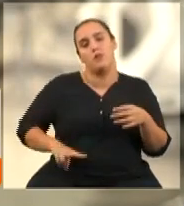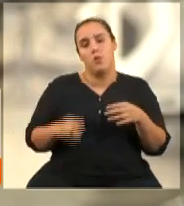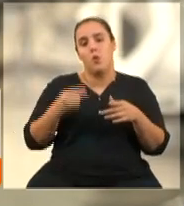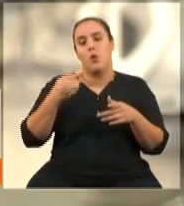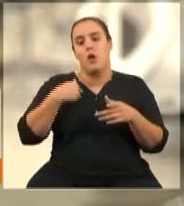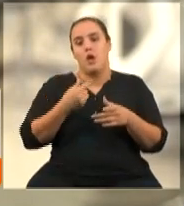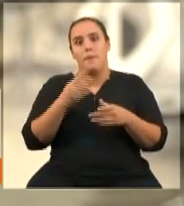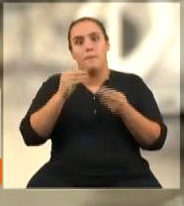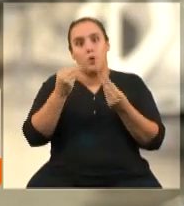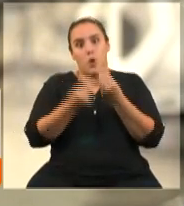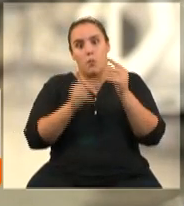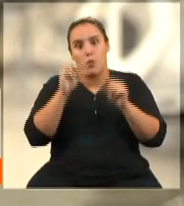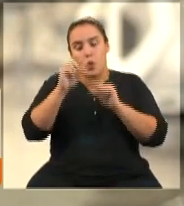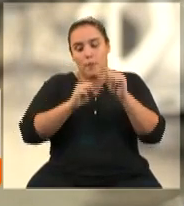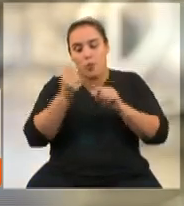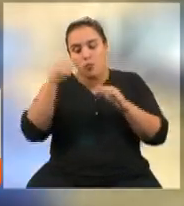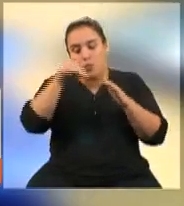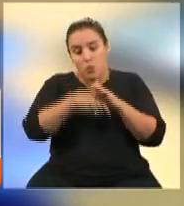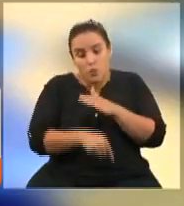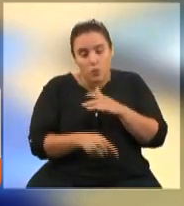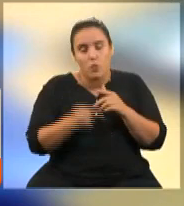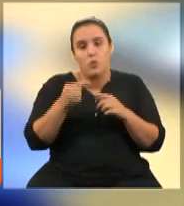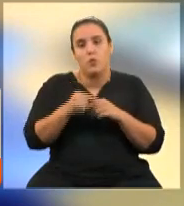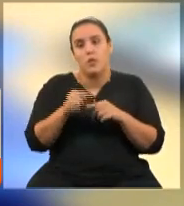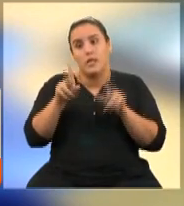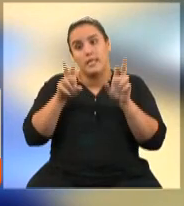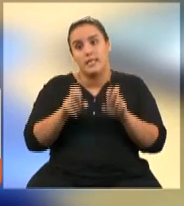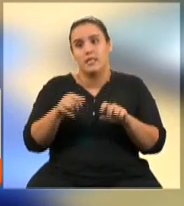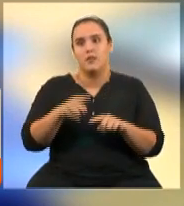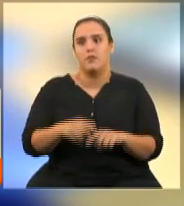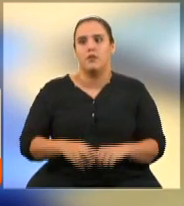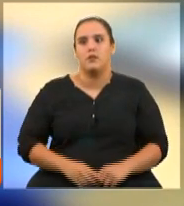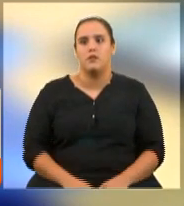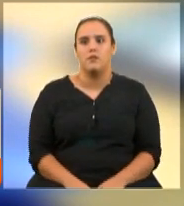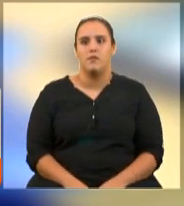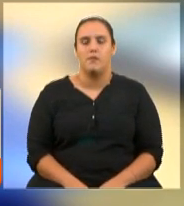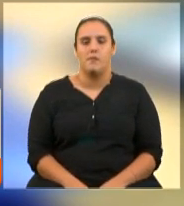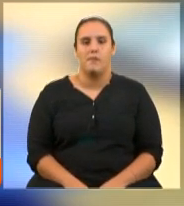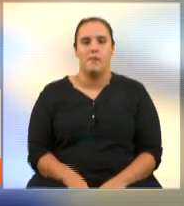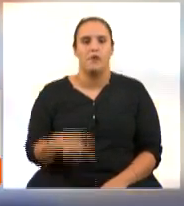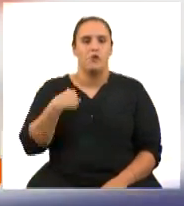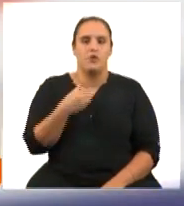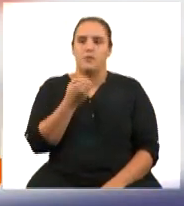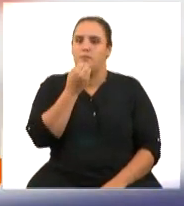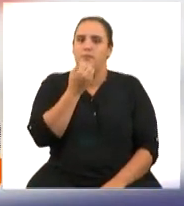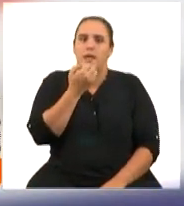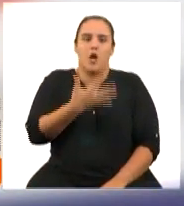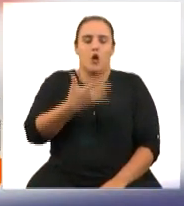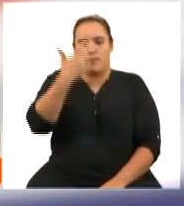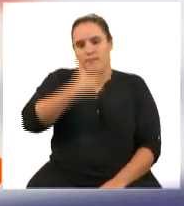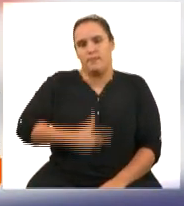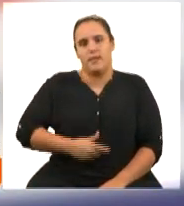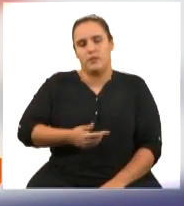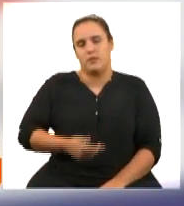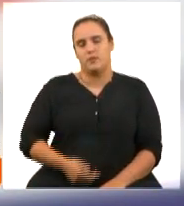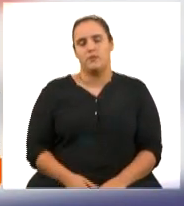sumergiendo en ese mundo que es la diáspora y que como te decía me hizo mejor de todas las maneras posibles